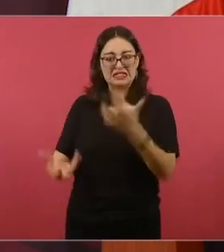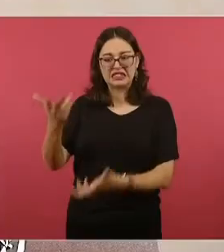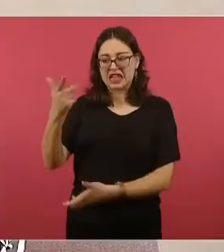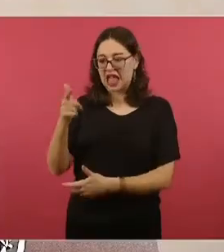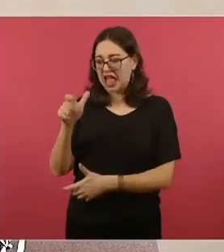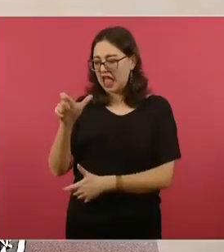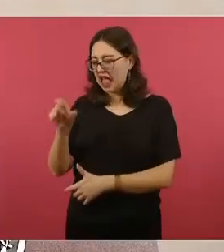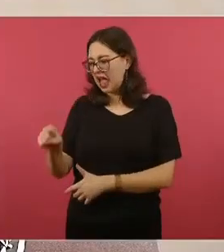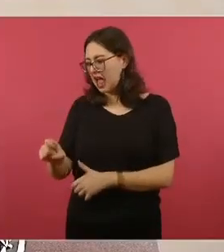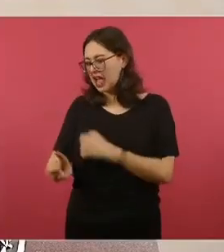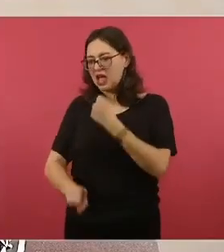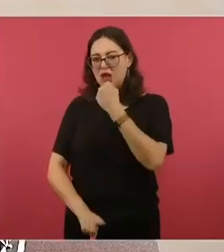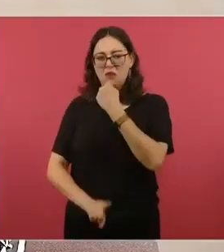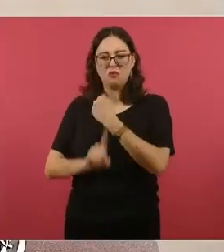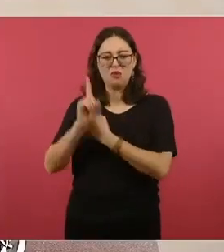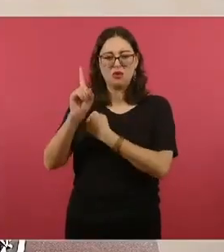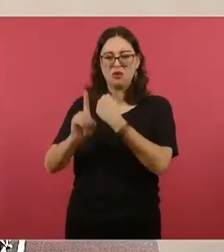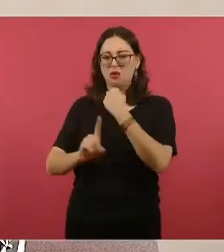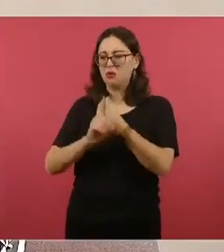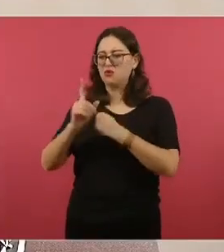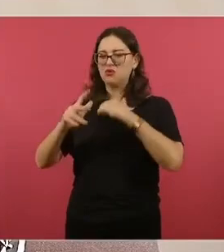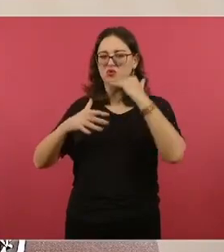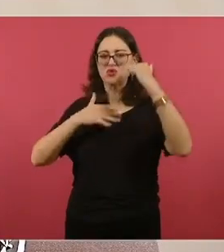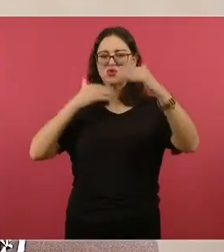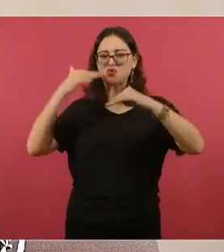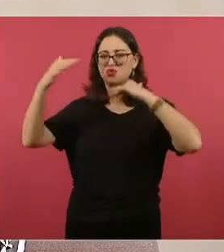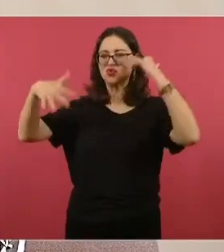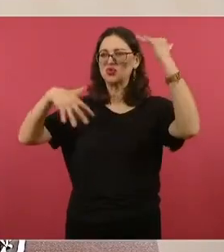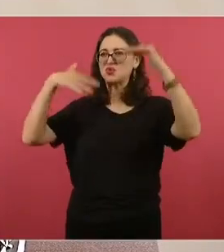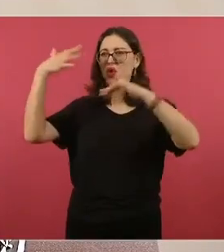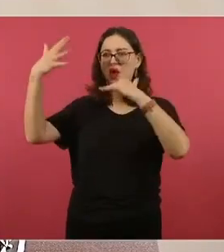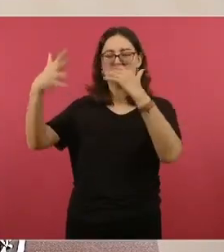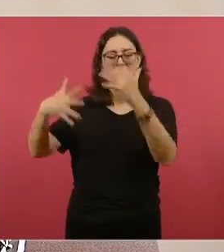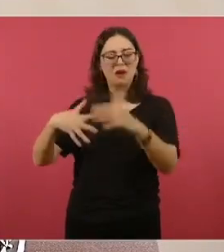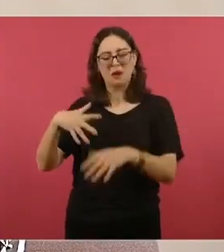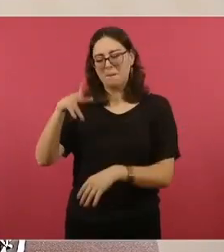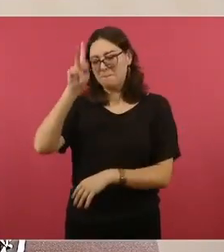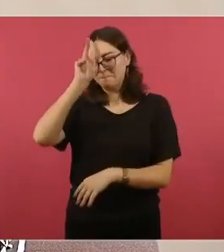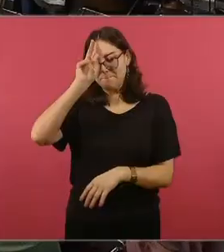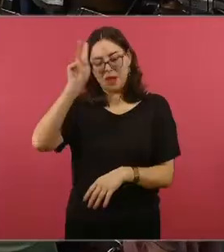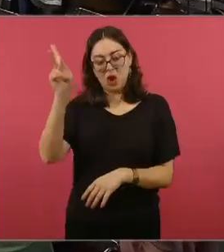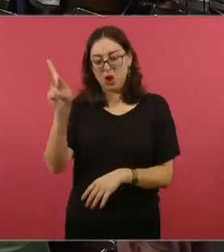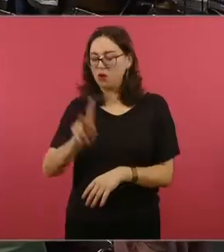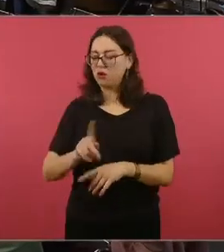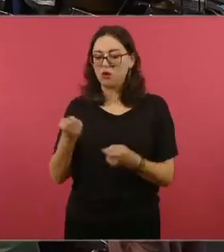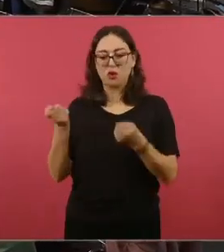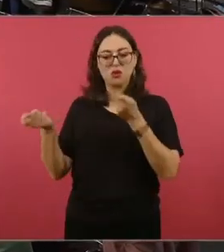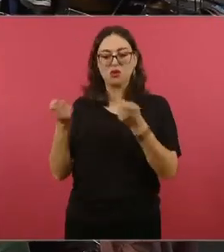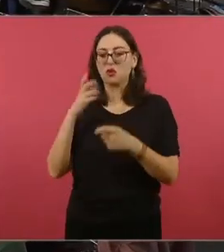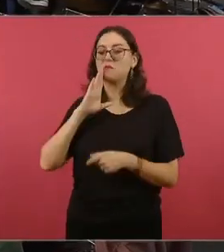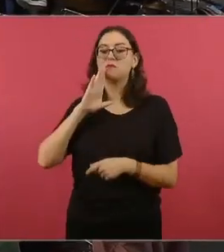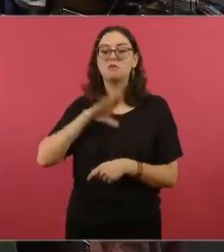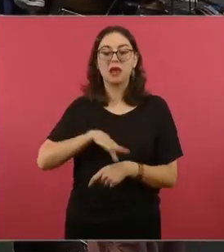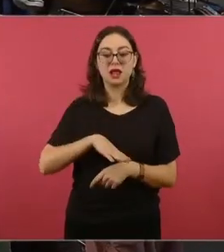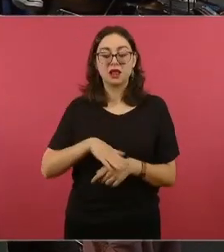gas a la atmósfera con todos los daños de contaminación.